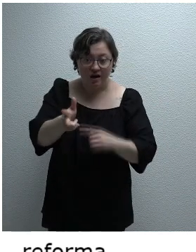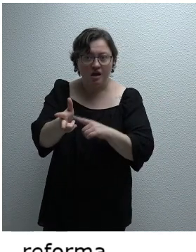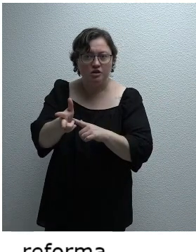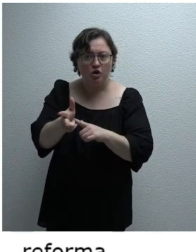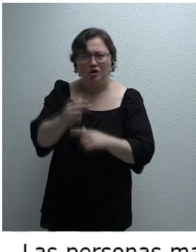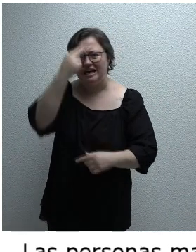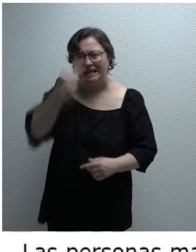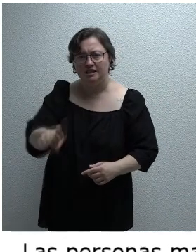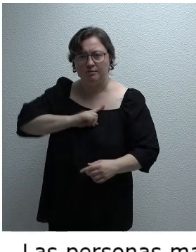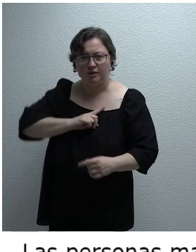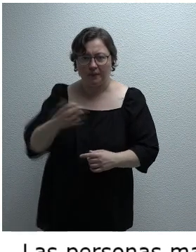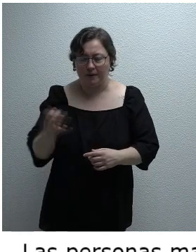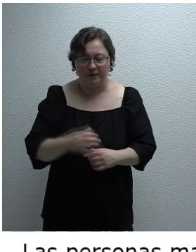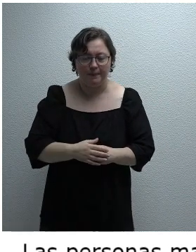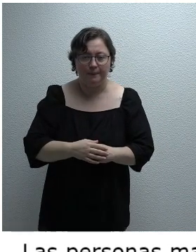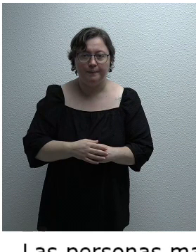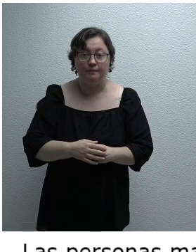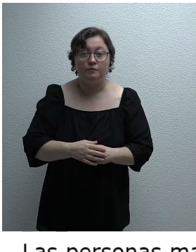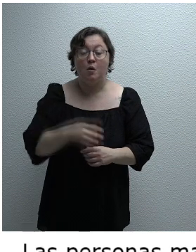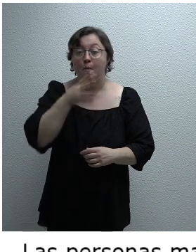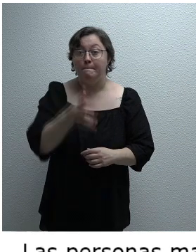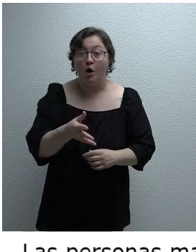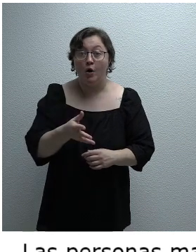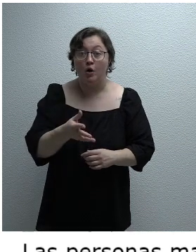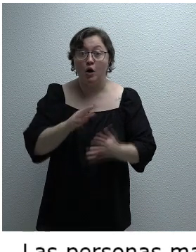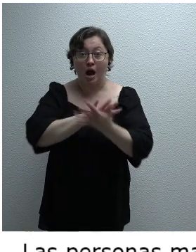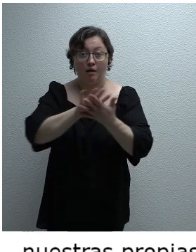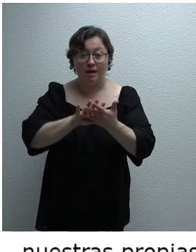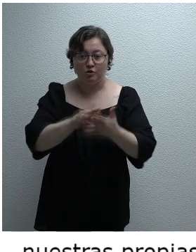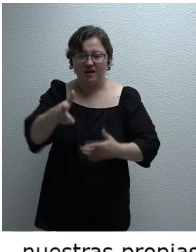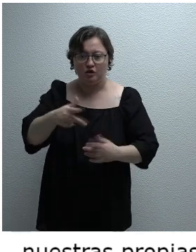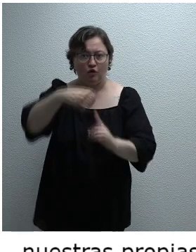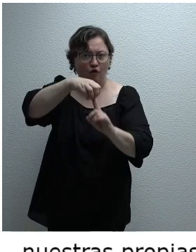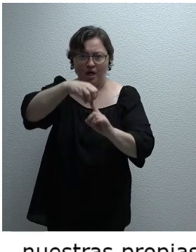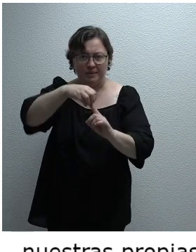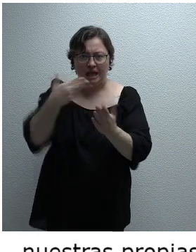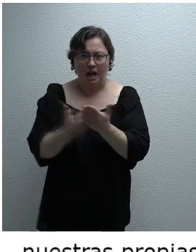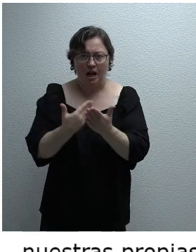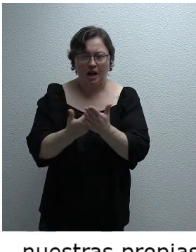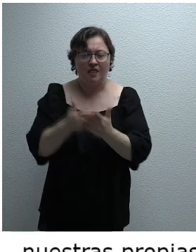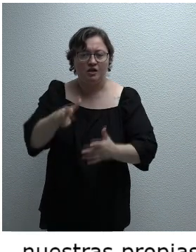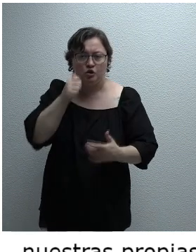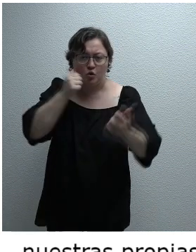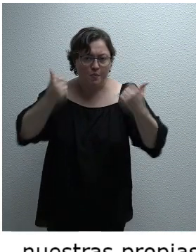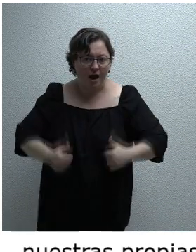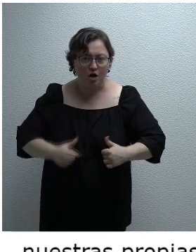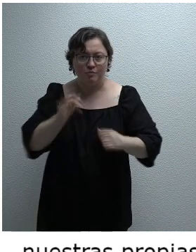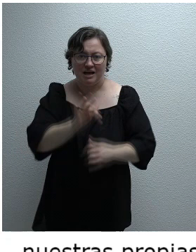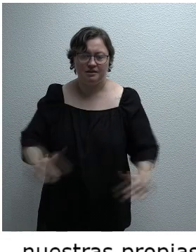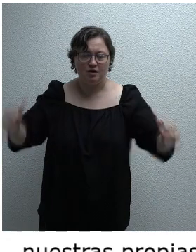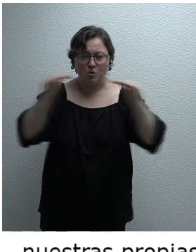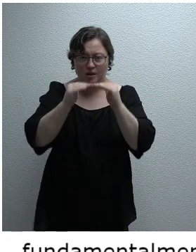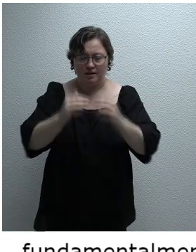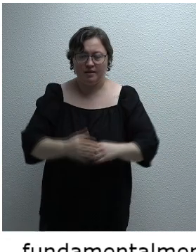ser respetado, fundamentalmente porque se trata de una cuestión fundamentada en los derechos humanos y en la